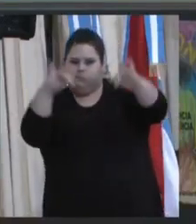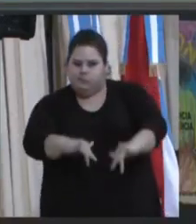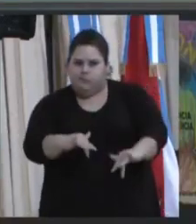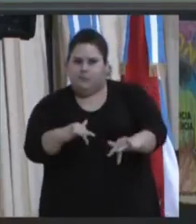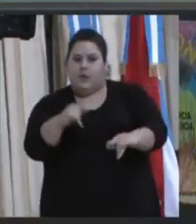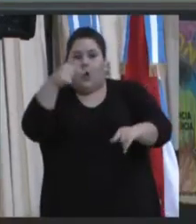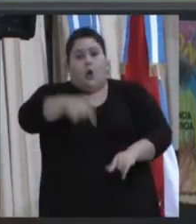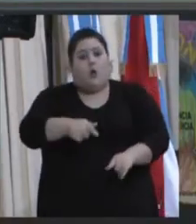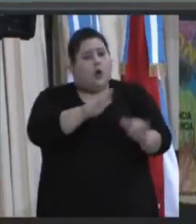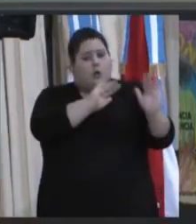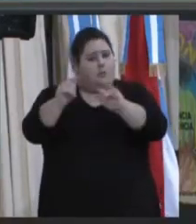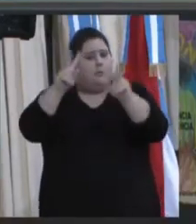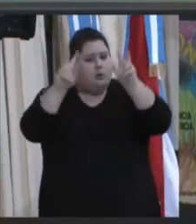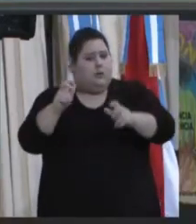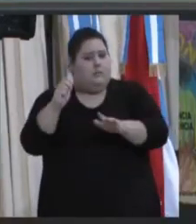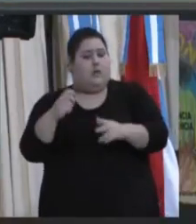ahora con el feminismo,